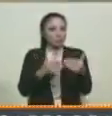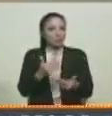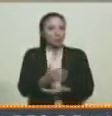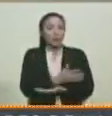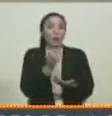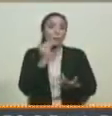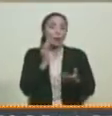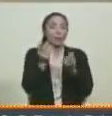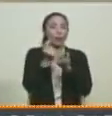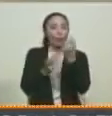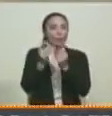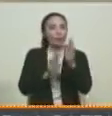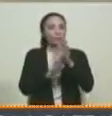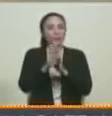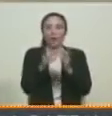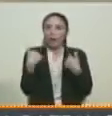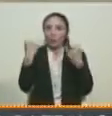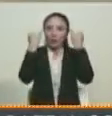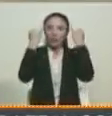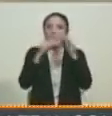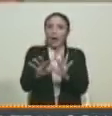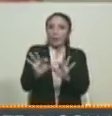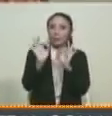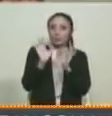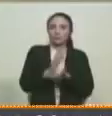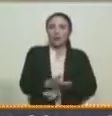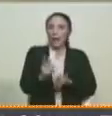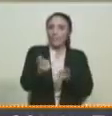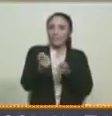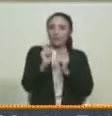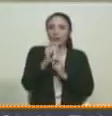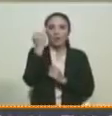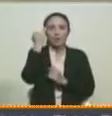campo de la finanza o la economía, la tomo y punto.